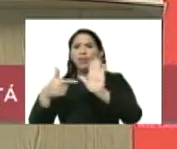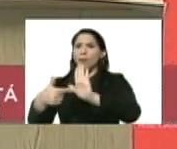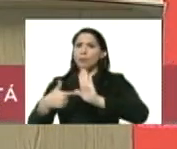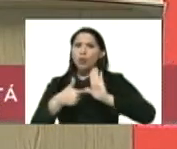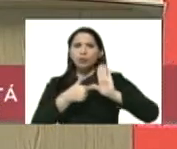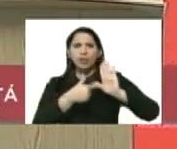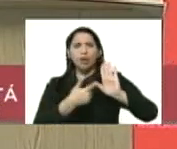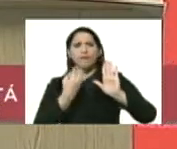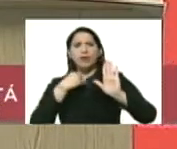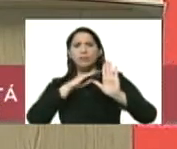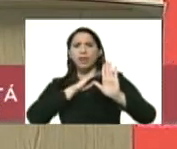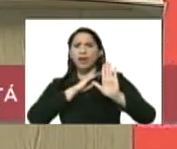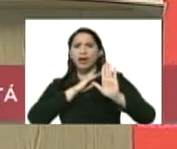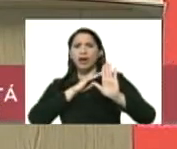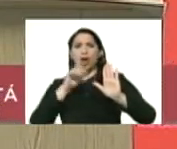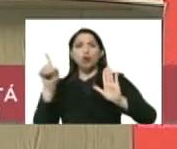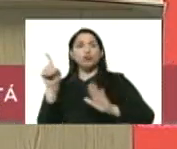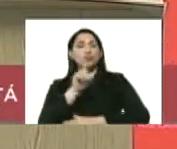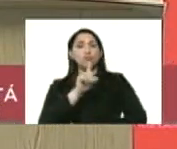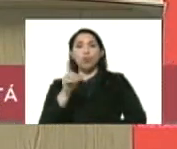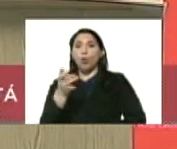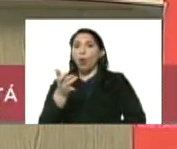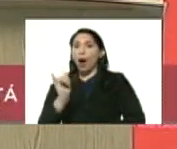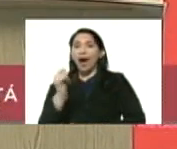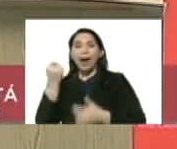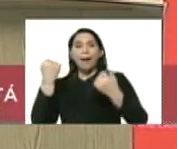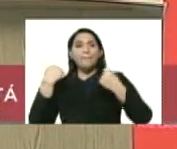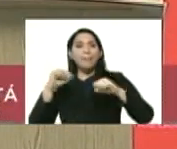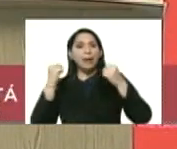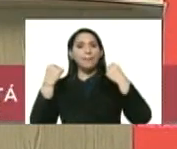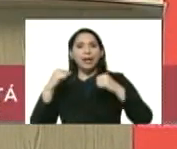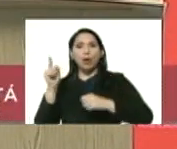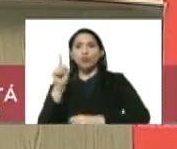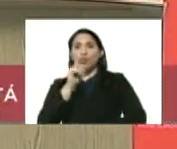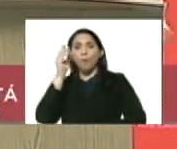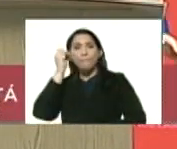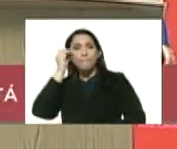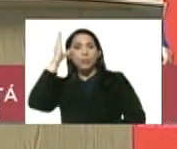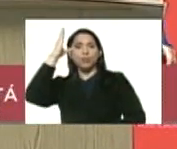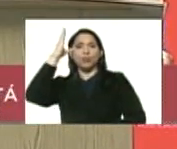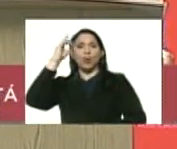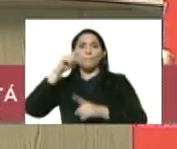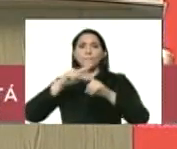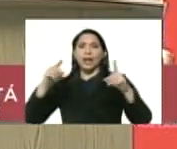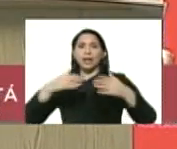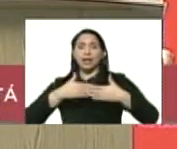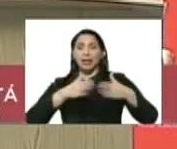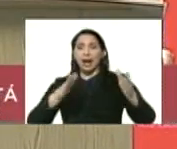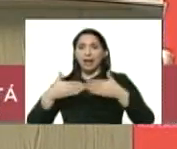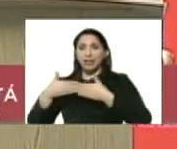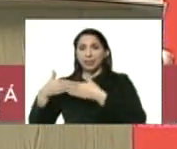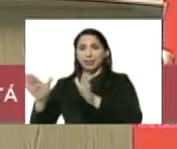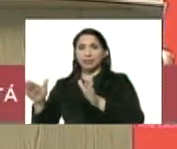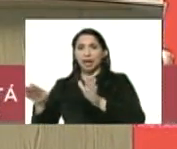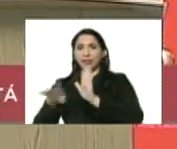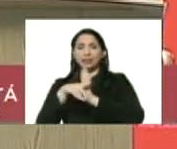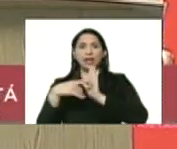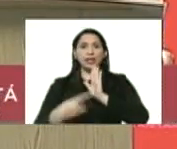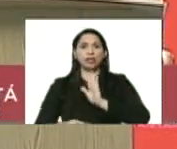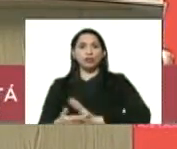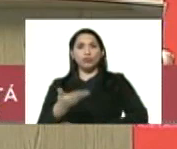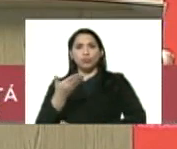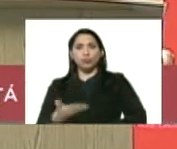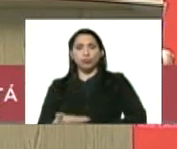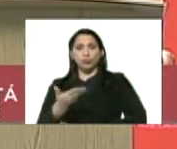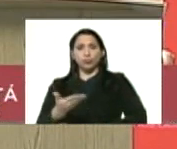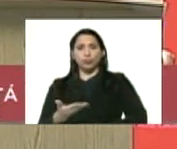esta pandemia, no está preparado ni capacitado para garantizar los derechos